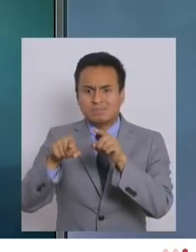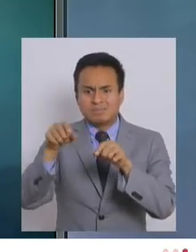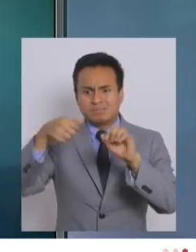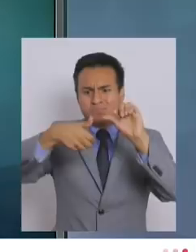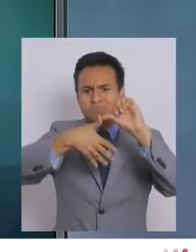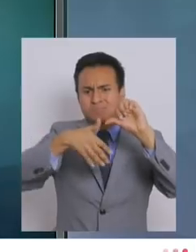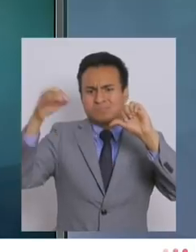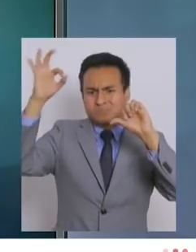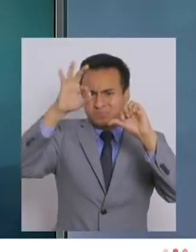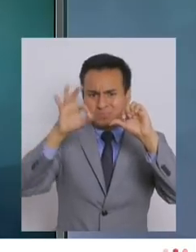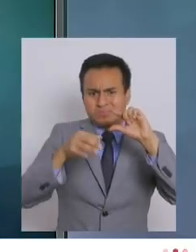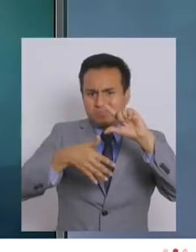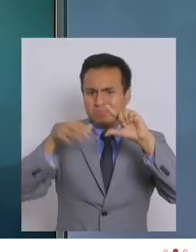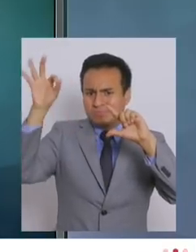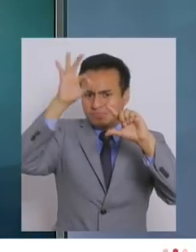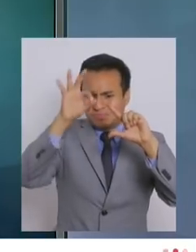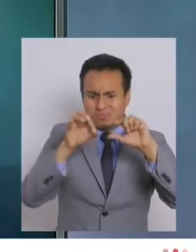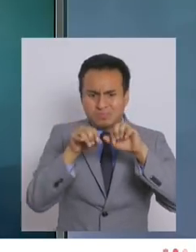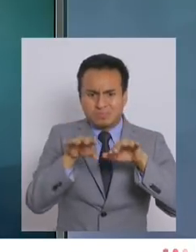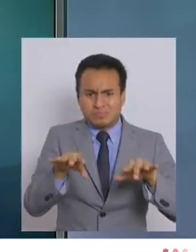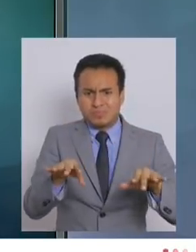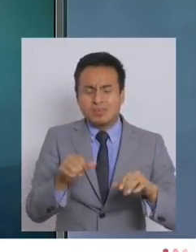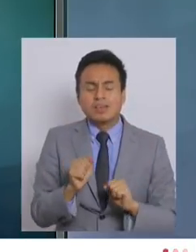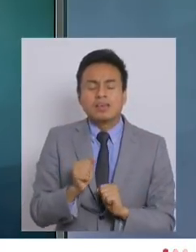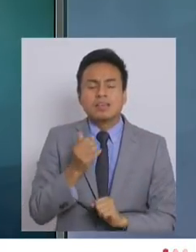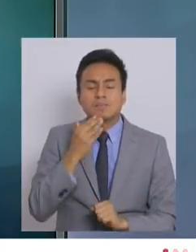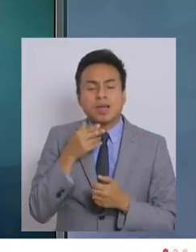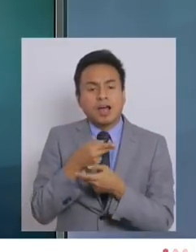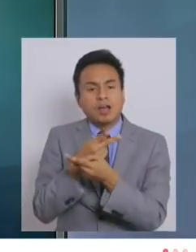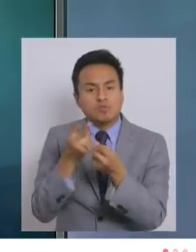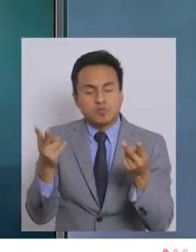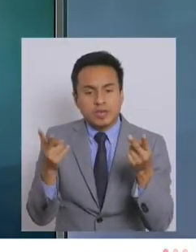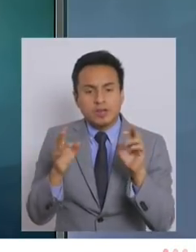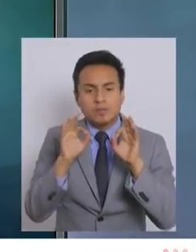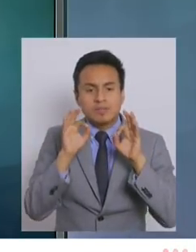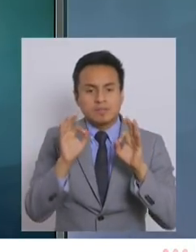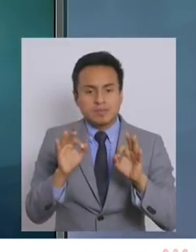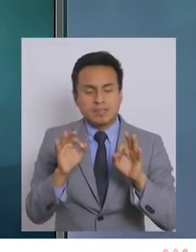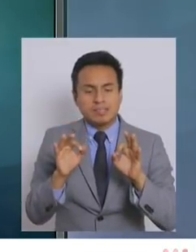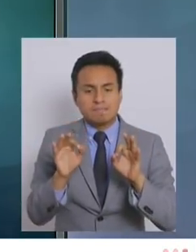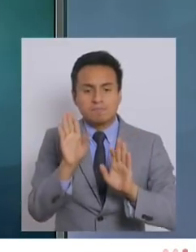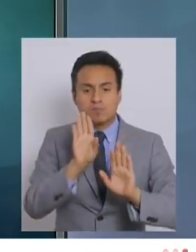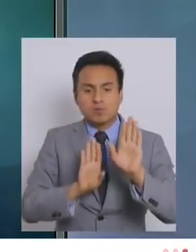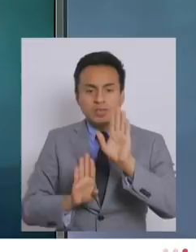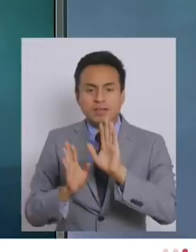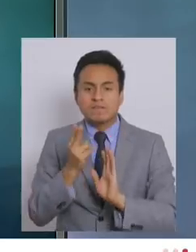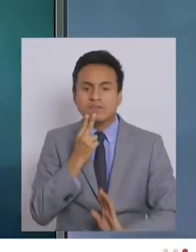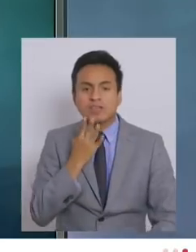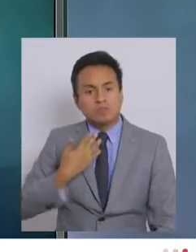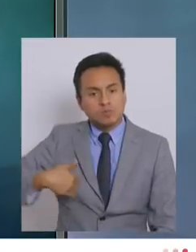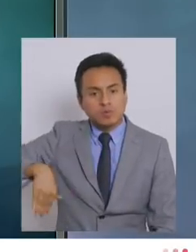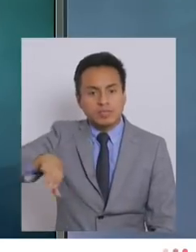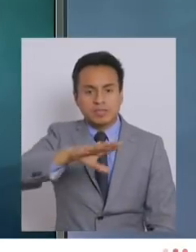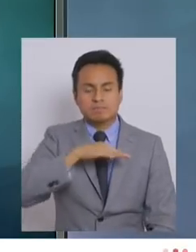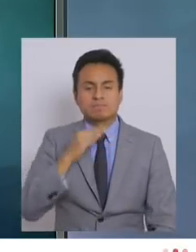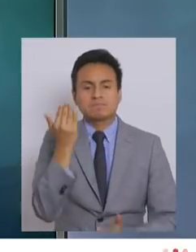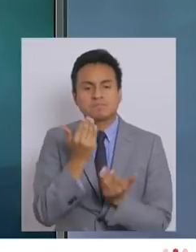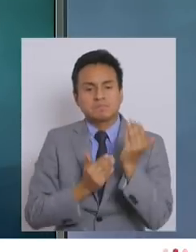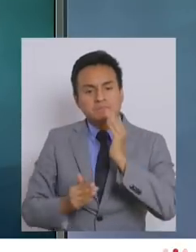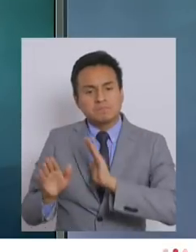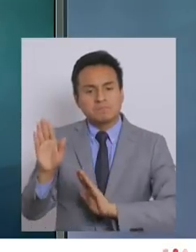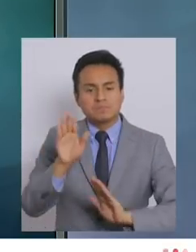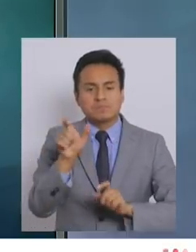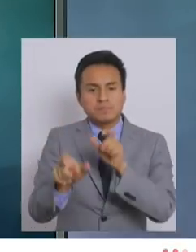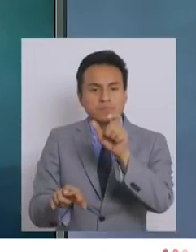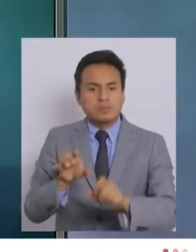latinoamérica pero además queremos anunciar que precisamente para cuidar nuestras vidas para cuidar a